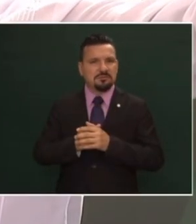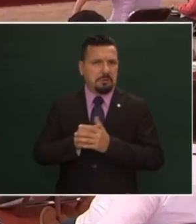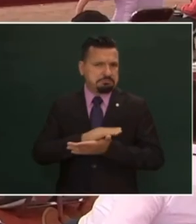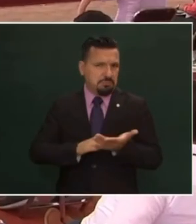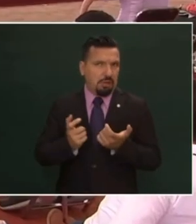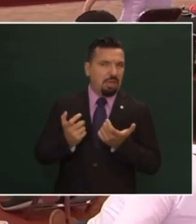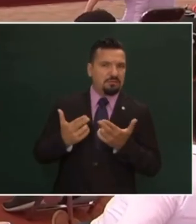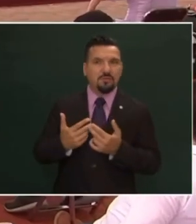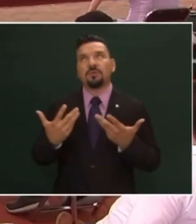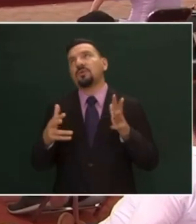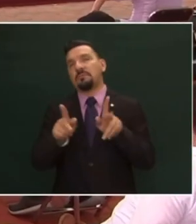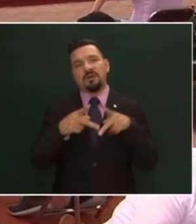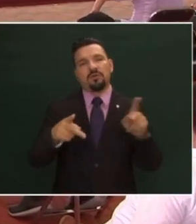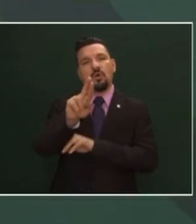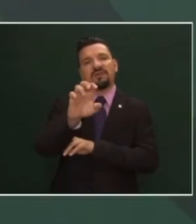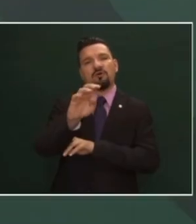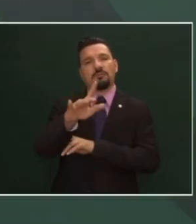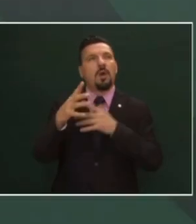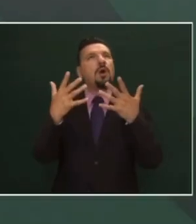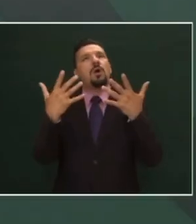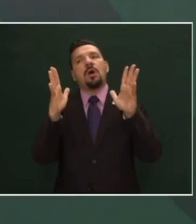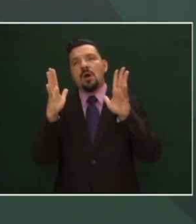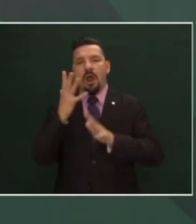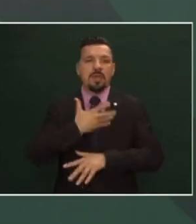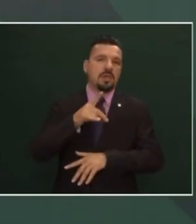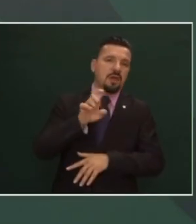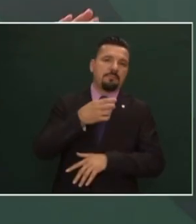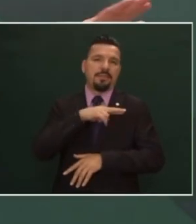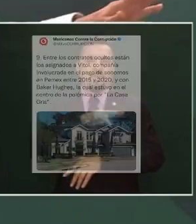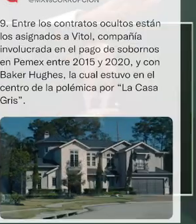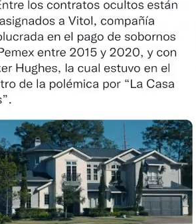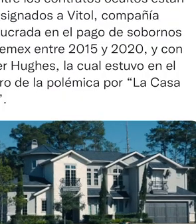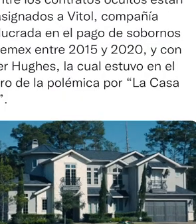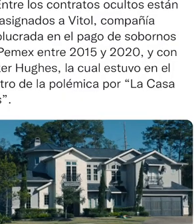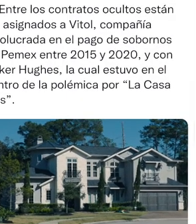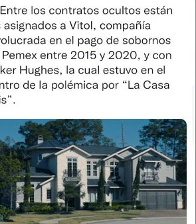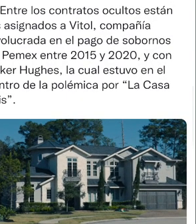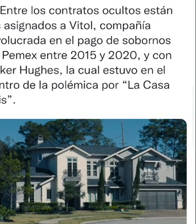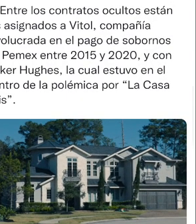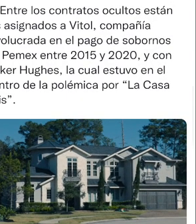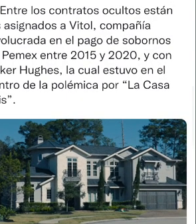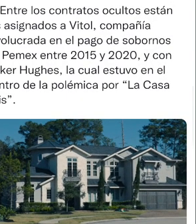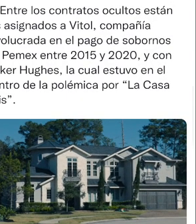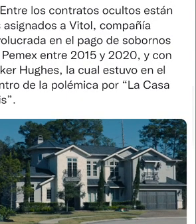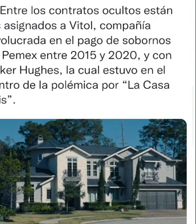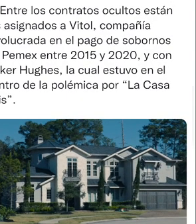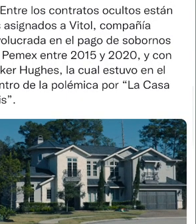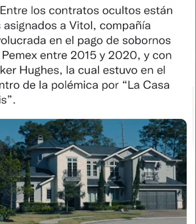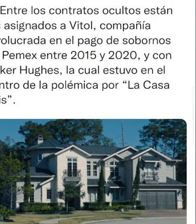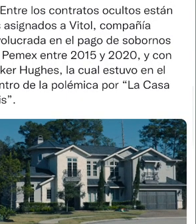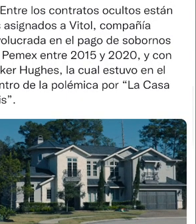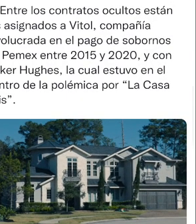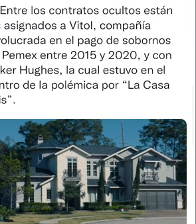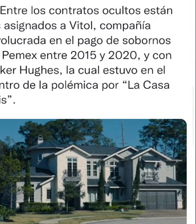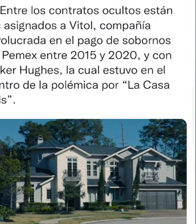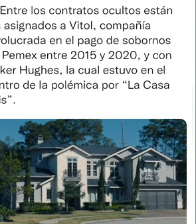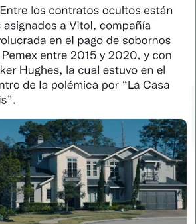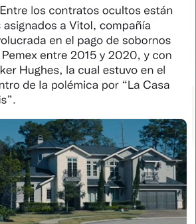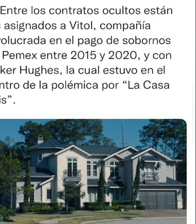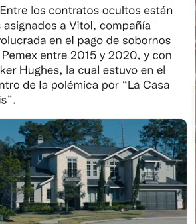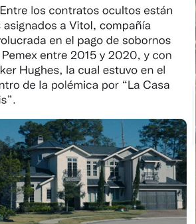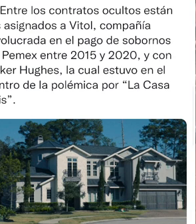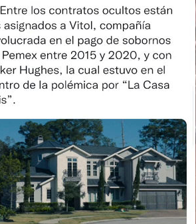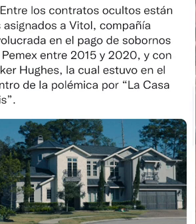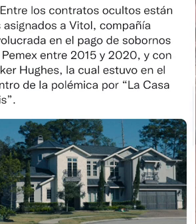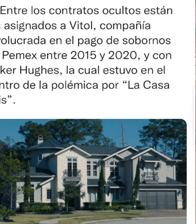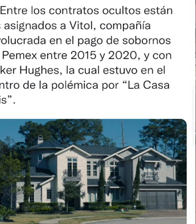escándalo del periódico Reforma, de Junco. Un poco lo de Loret de Mola, ¿no? Lo de mi hijo, ¿no? Rentaron una casa a la